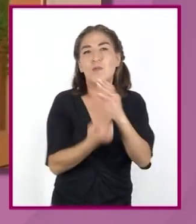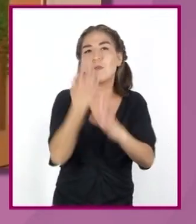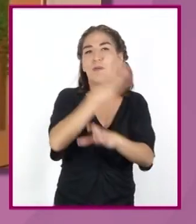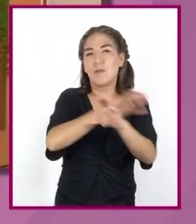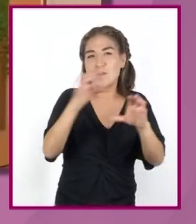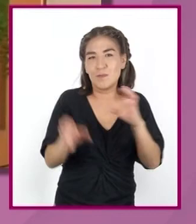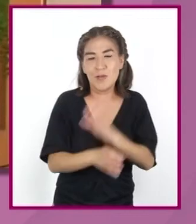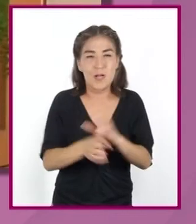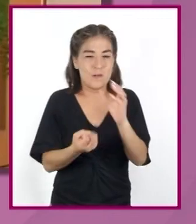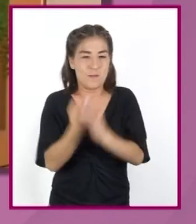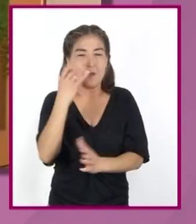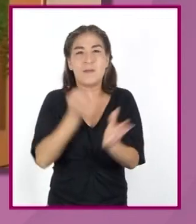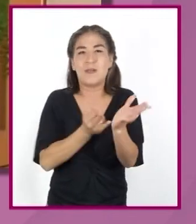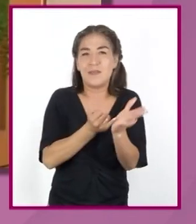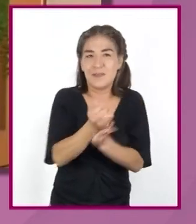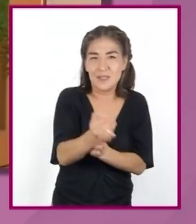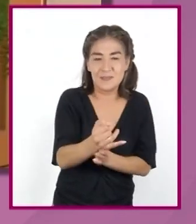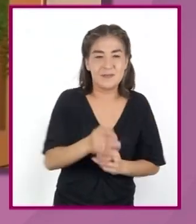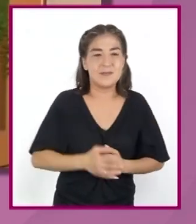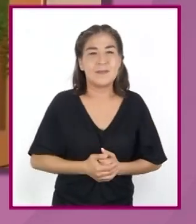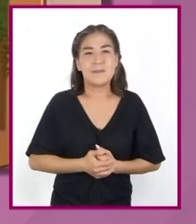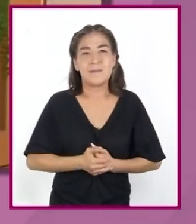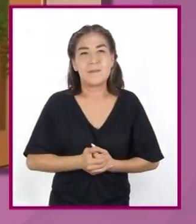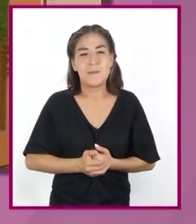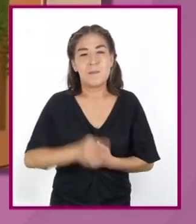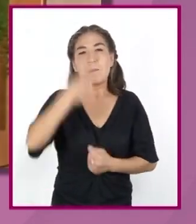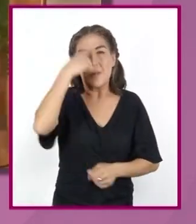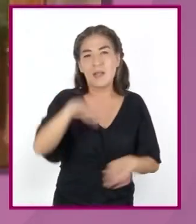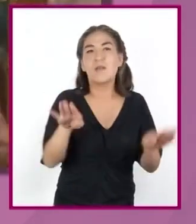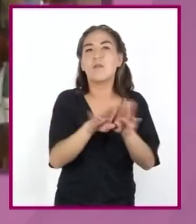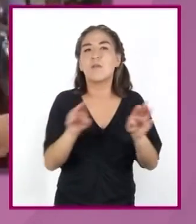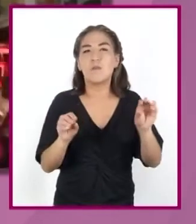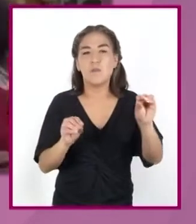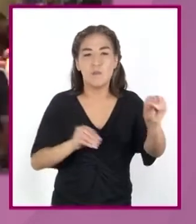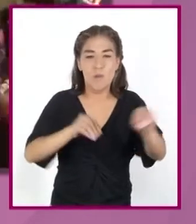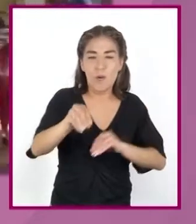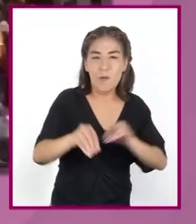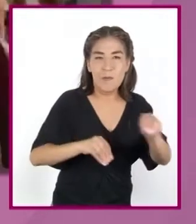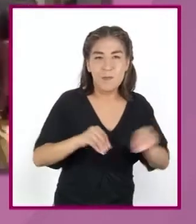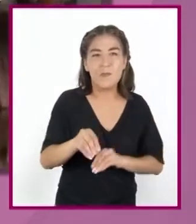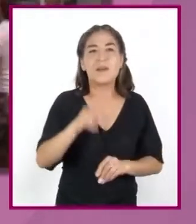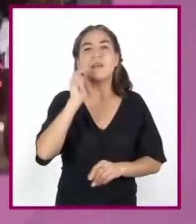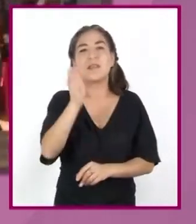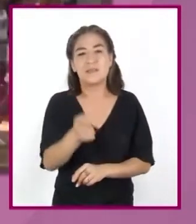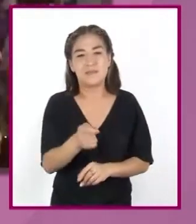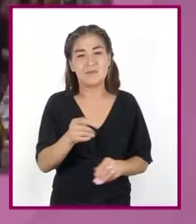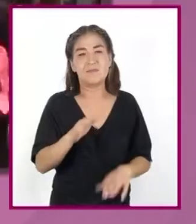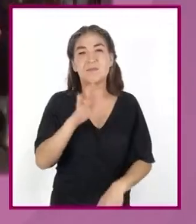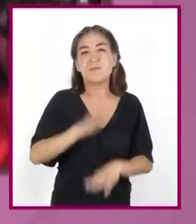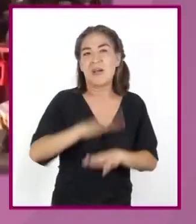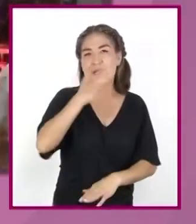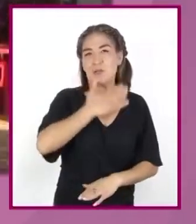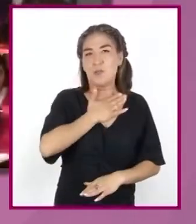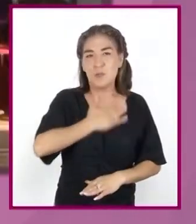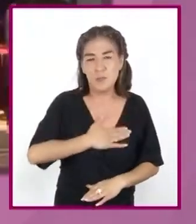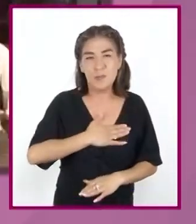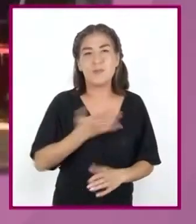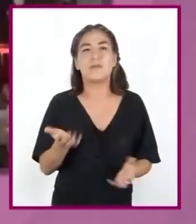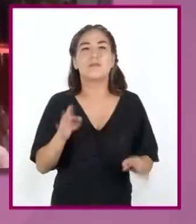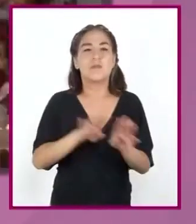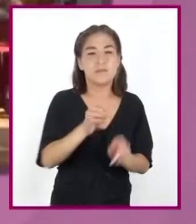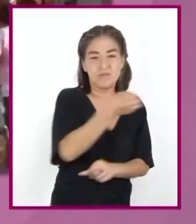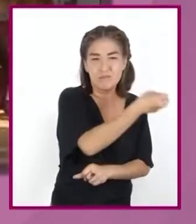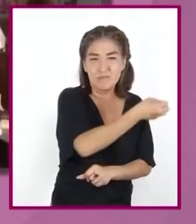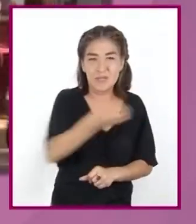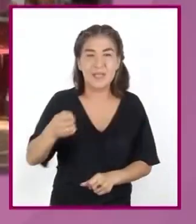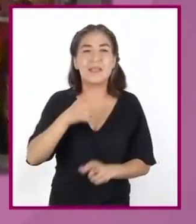nuevas decisiones, para irse moviendo cada vez a estadios más justos, más adecuados